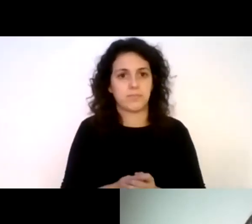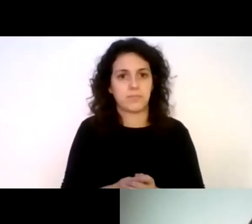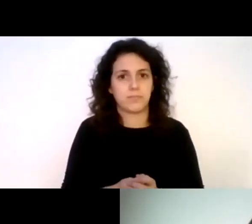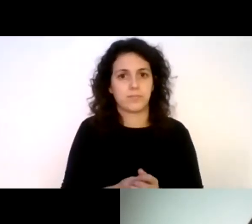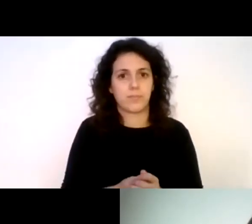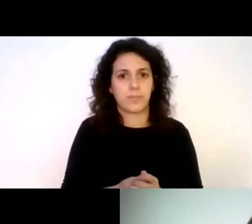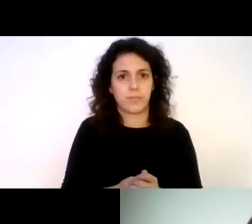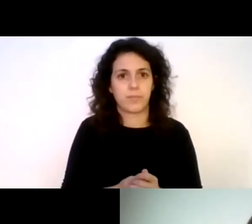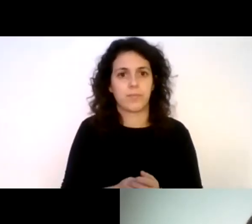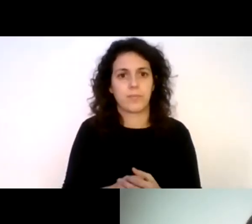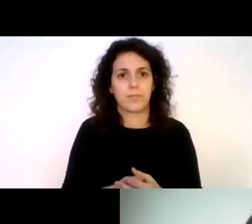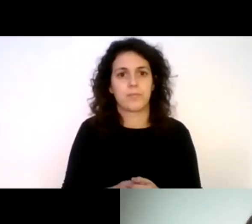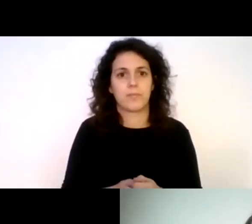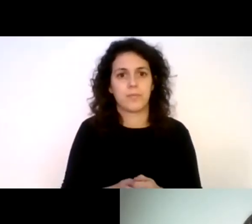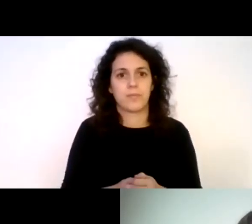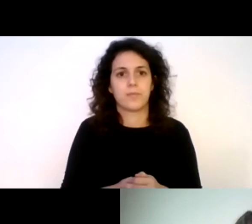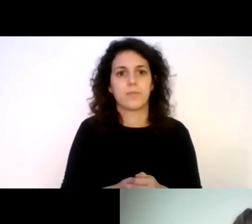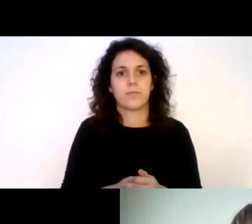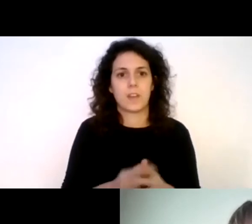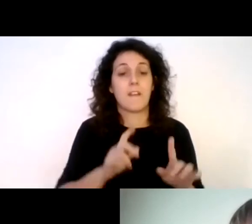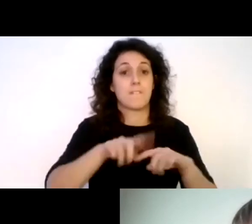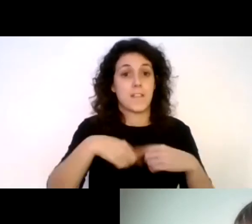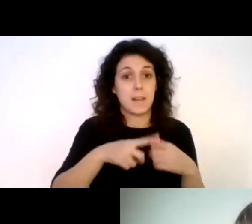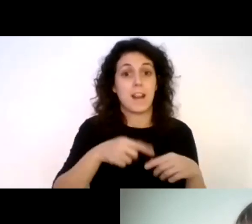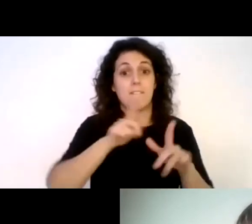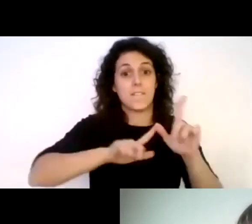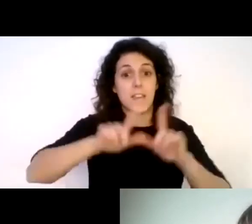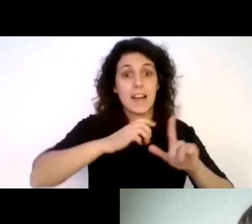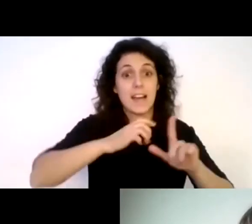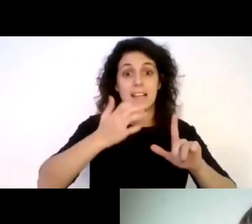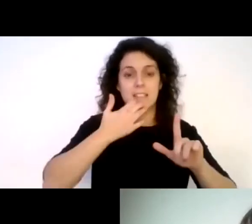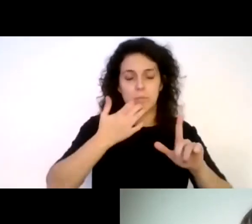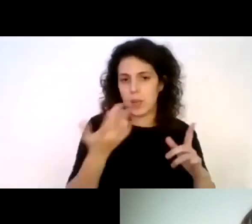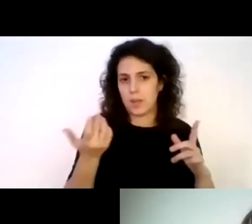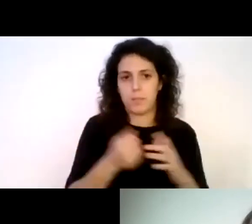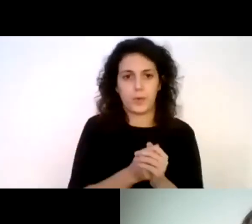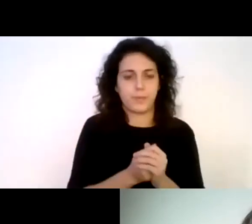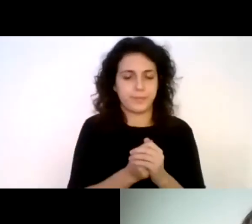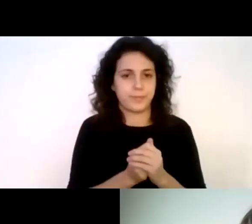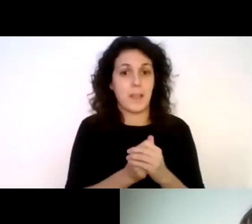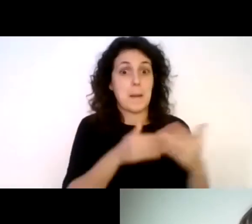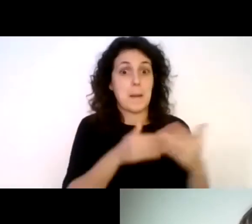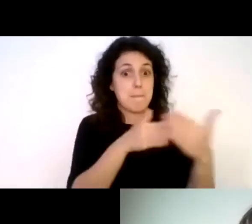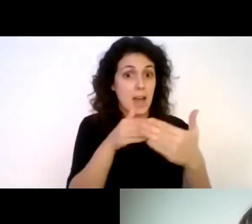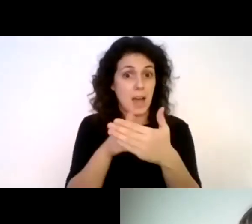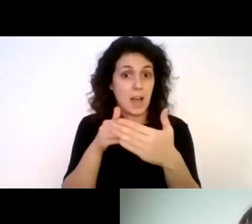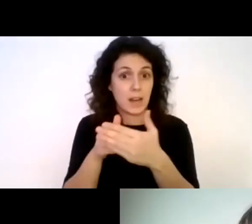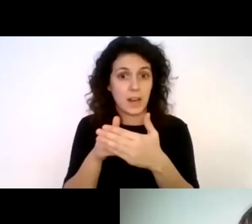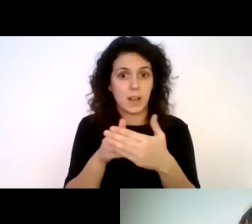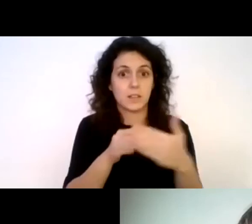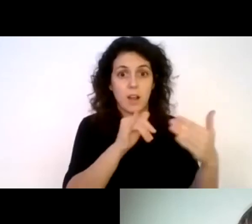Because the barriers, the limits. Cuando las familias viajan, si se enfrentan a barreras, es